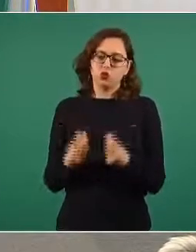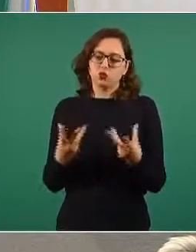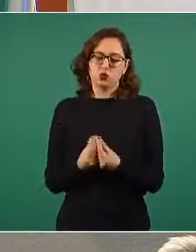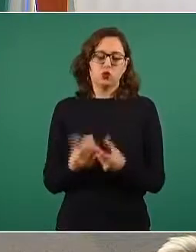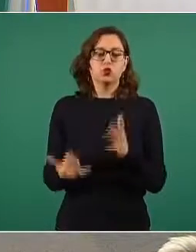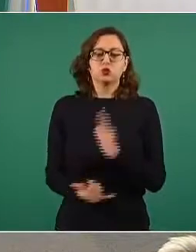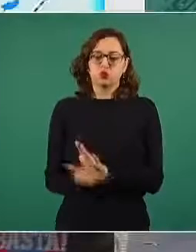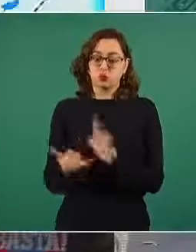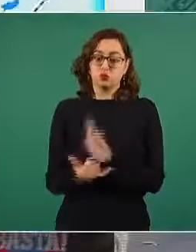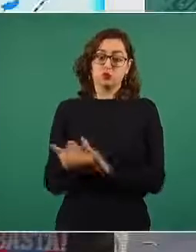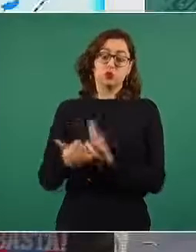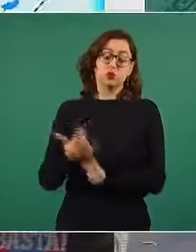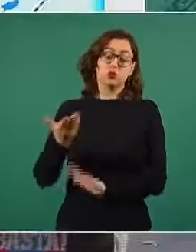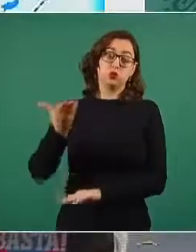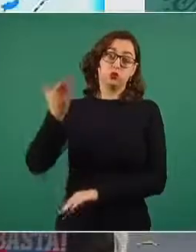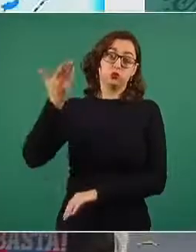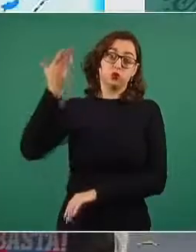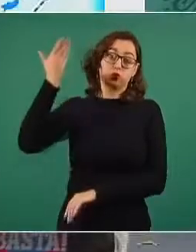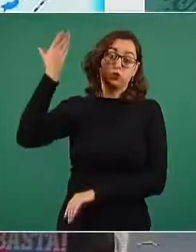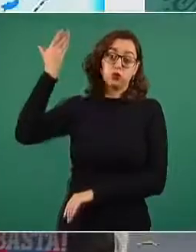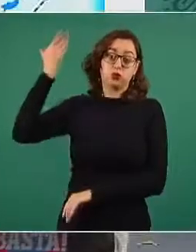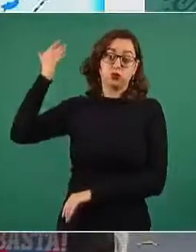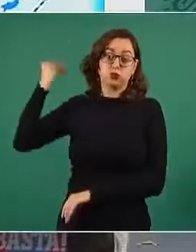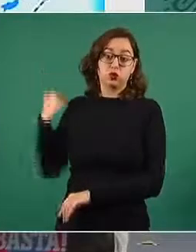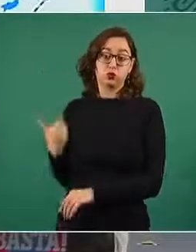Y en ese entonces